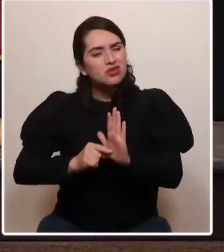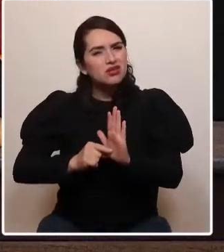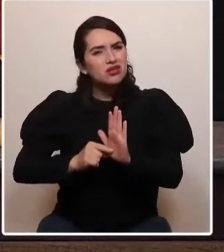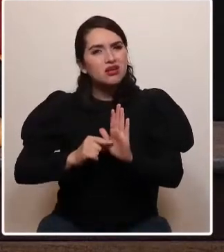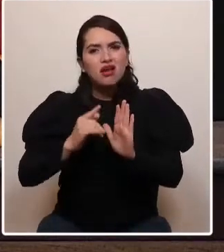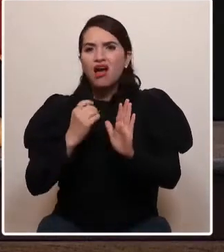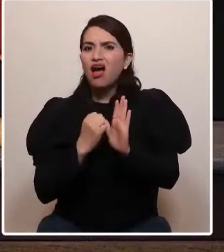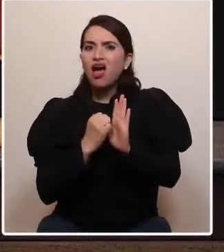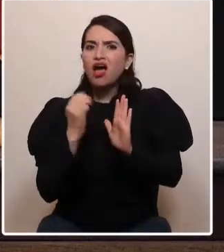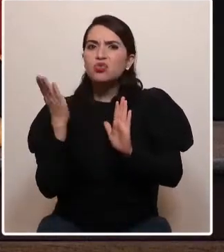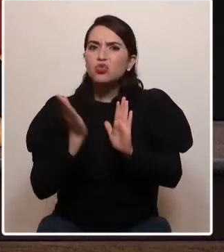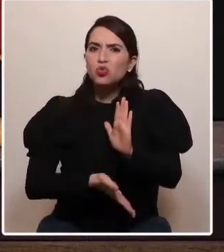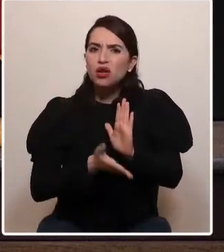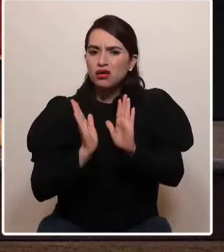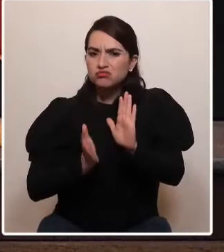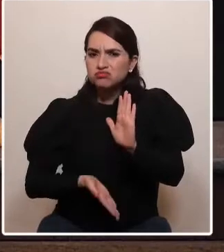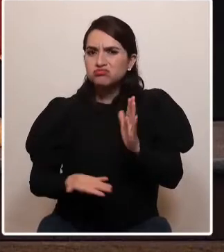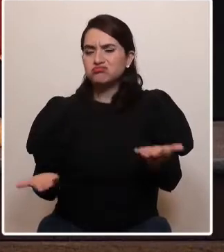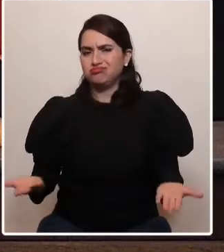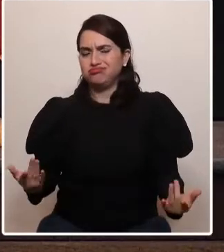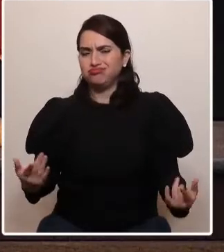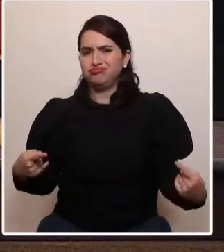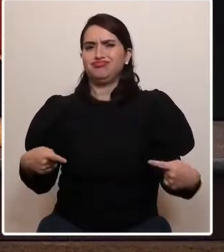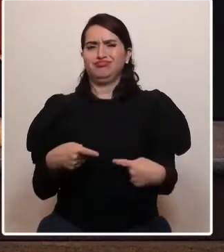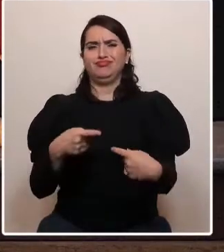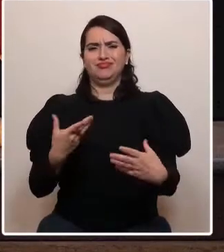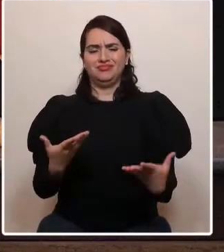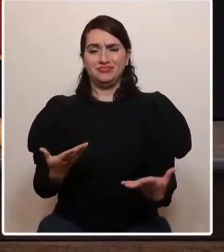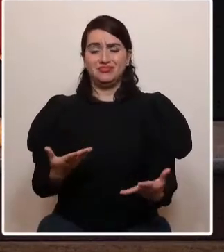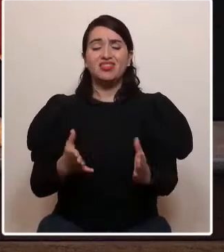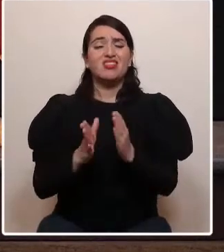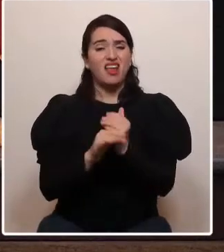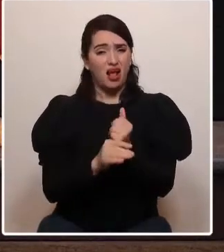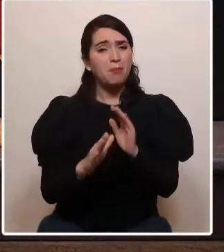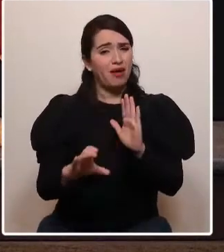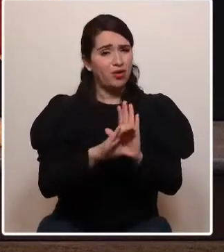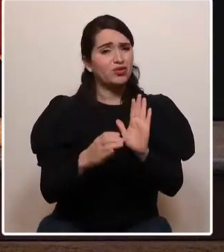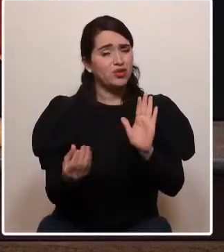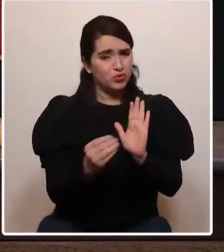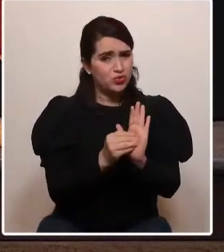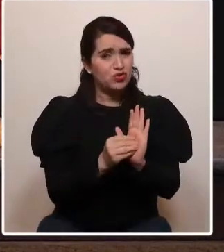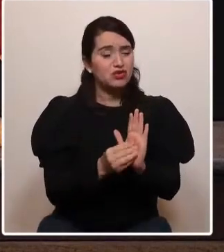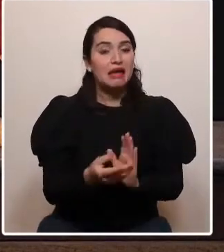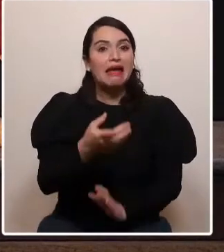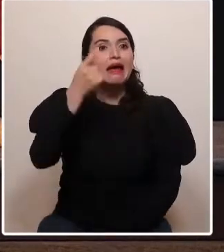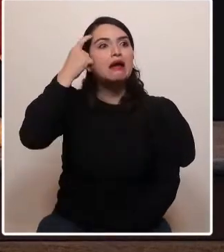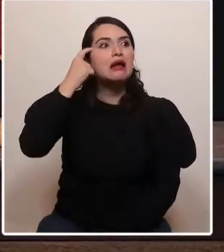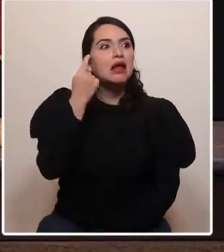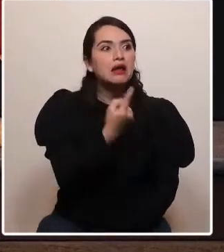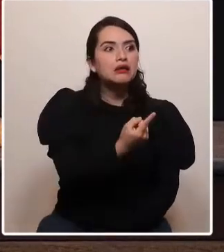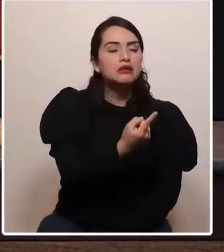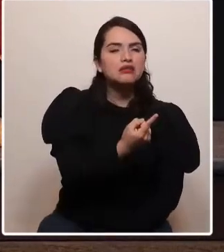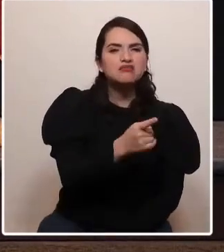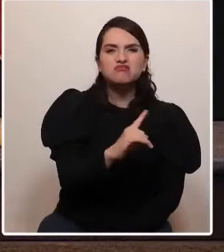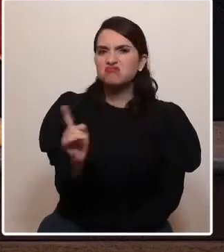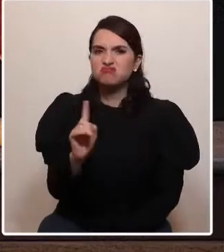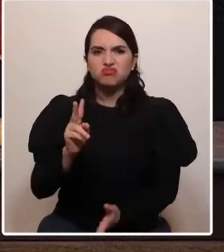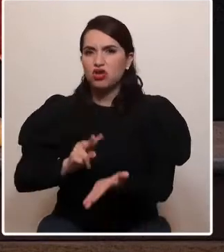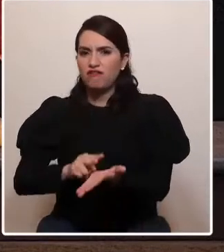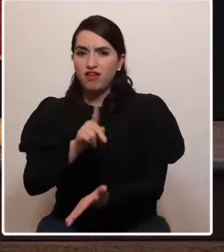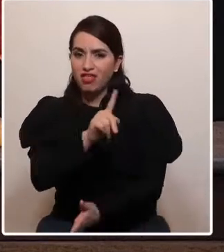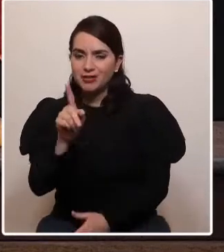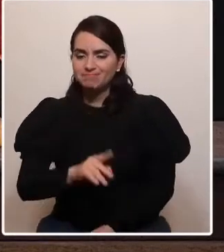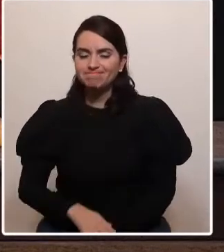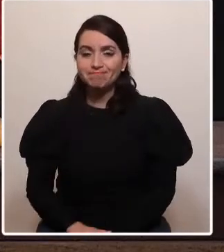completamente. Eso es incorporar realmente trampas en la Constitución. Hacer creer una cosa pero que en realidad no lo es.